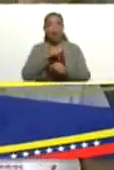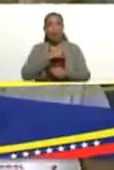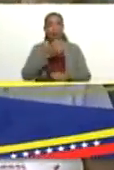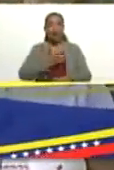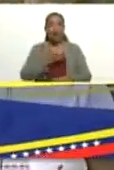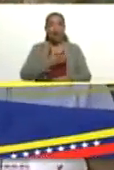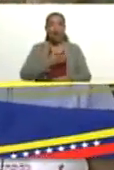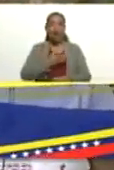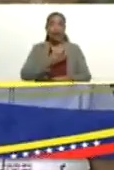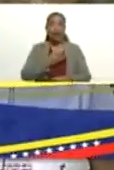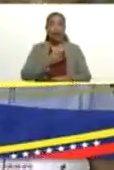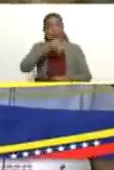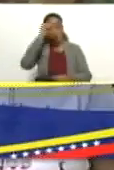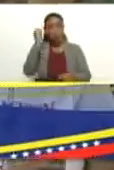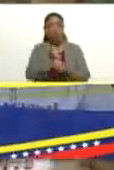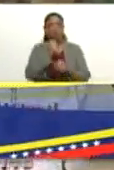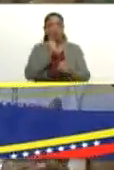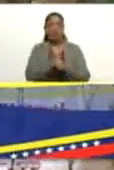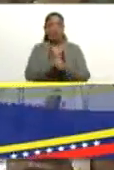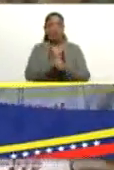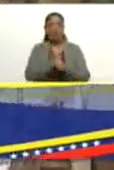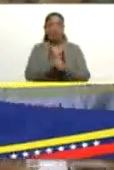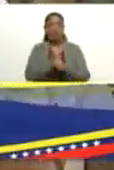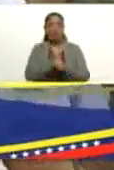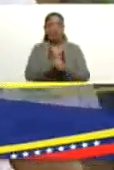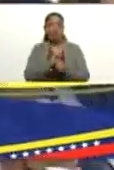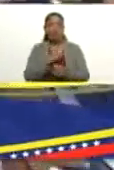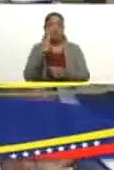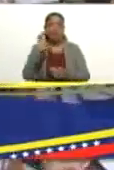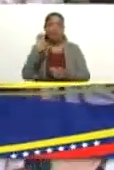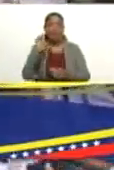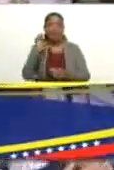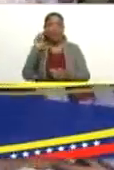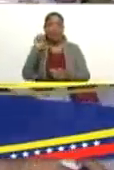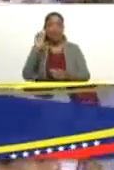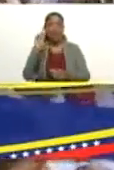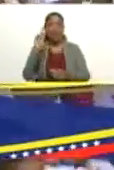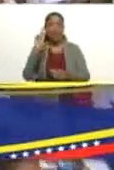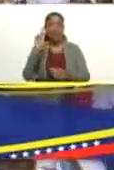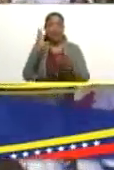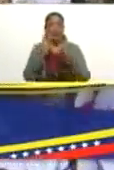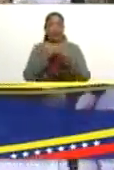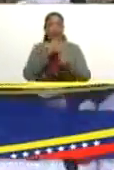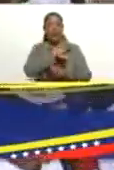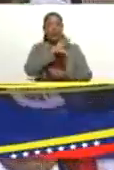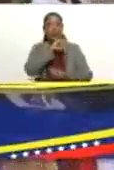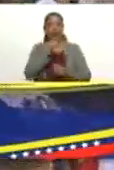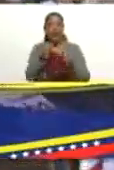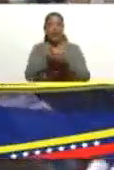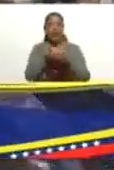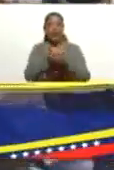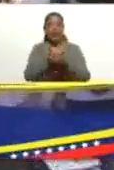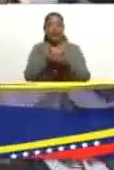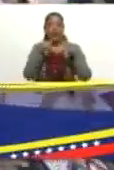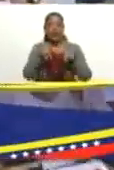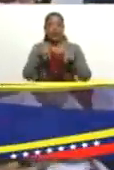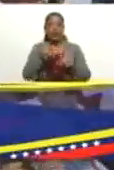el muchacho que trabaja, nuestro Rainer Pulido. Junto a sus directores y a todo el equipo que hoy nos